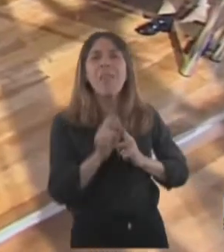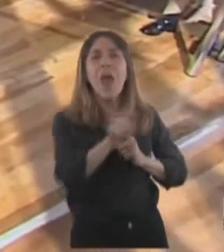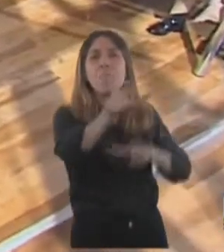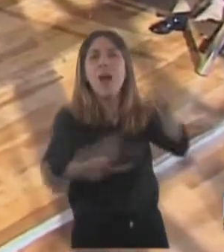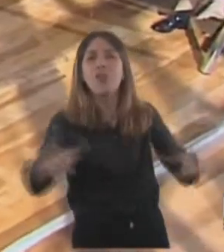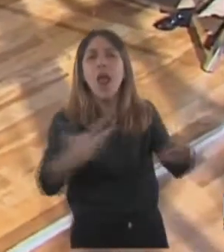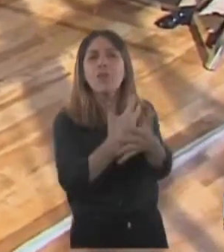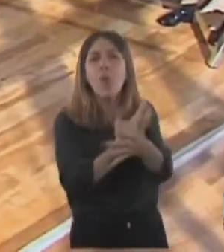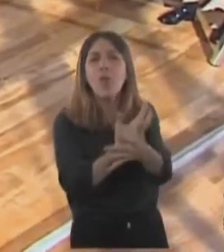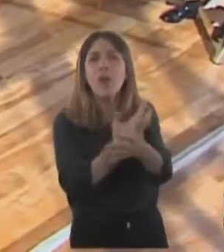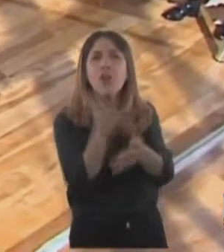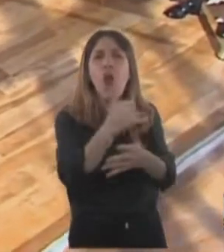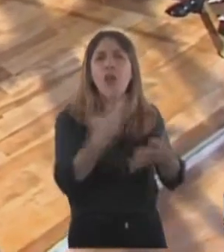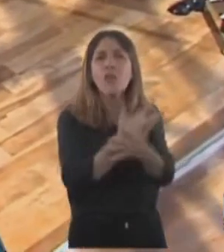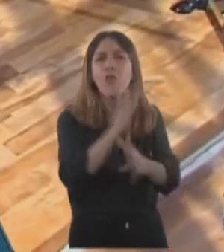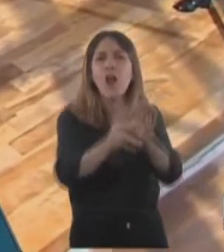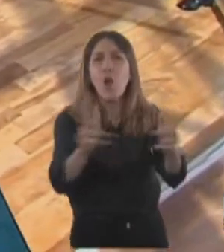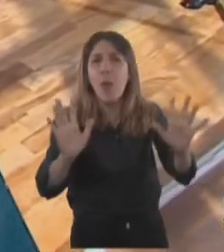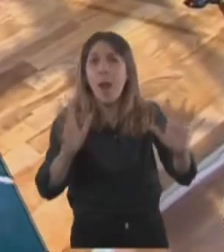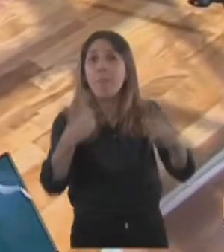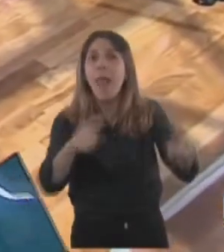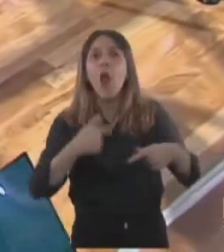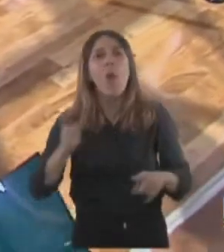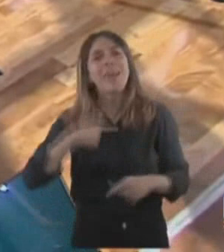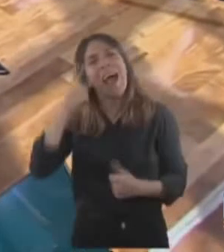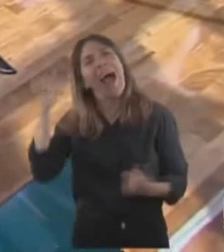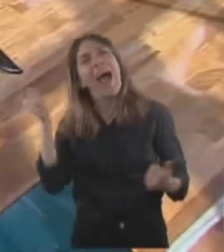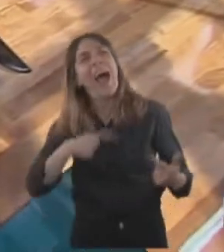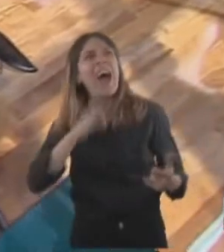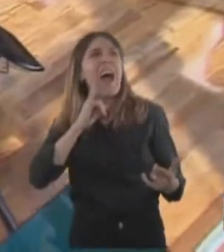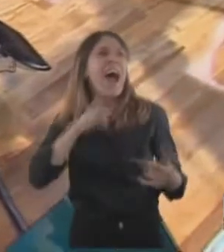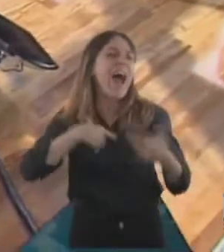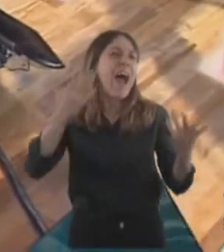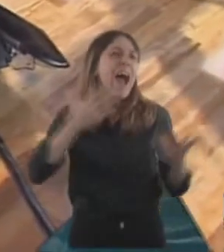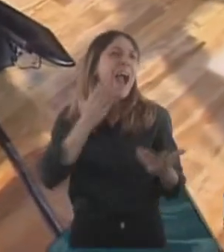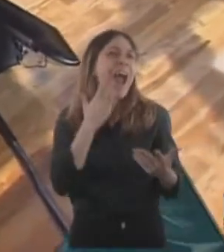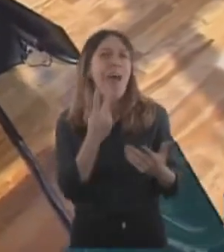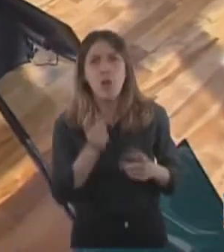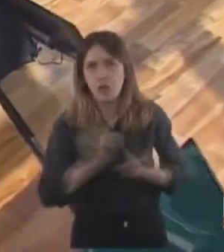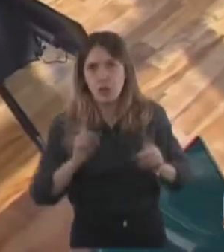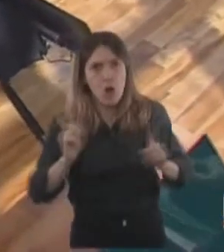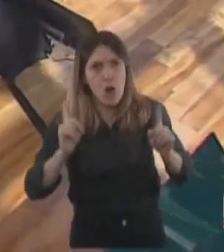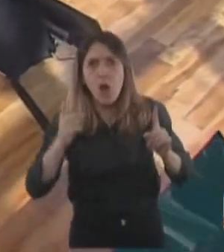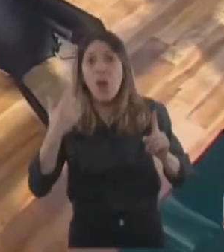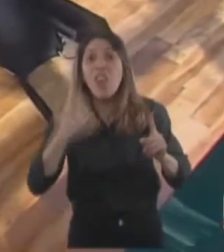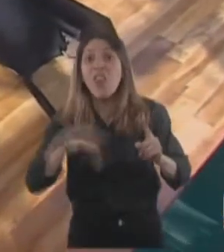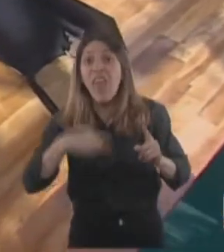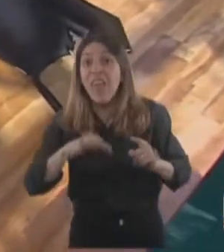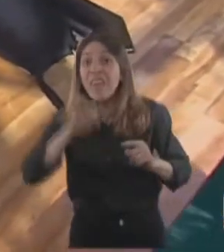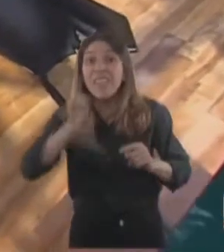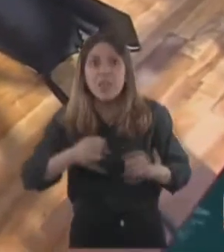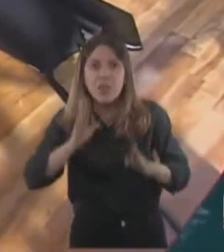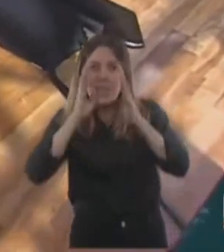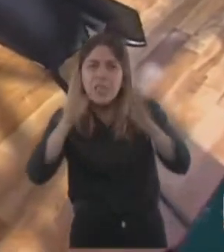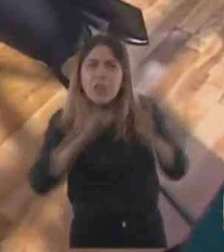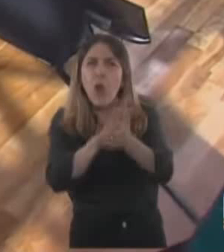que no sea una empatía hipócrita, ¿eh? No hay que solidarizarse con las víctimas. Hay que evitar que haya víctimas, que son dos